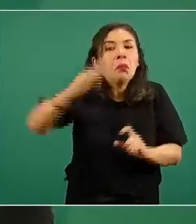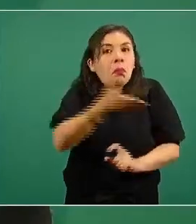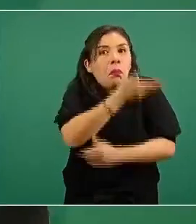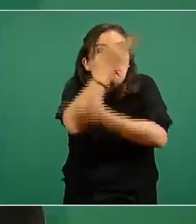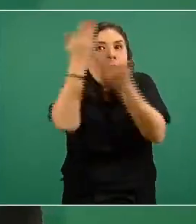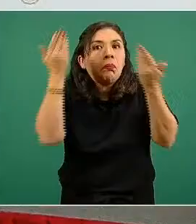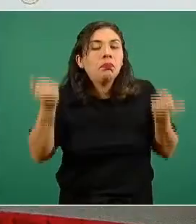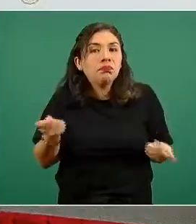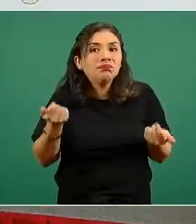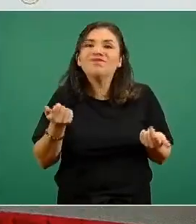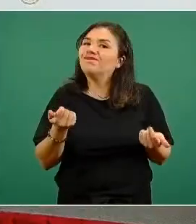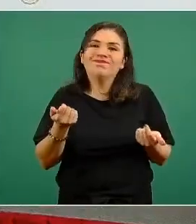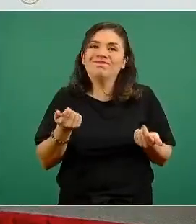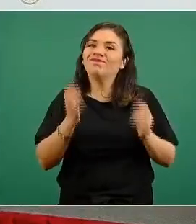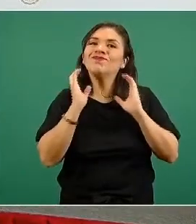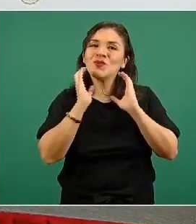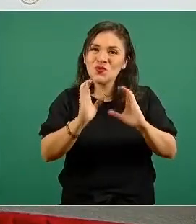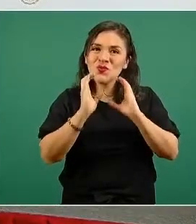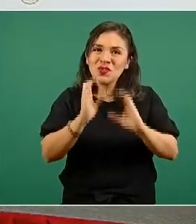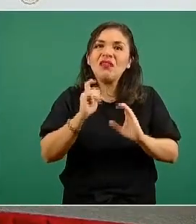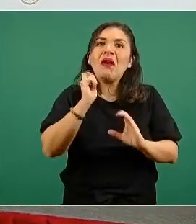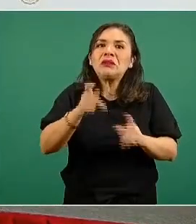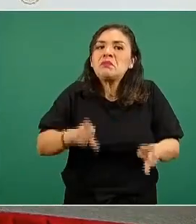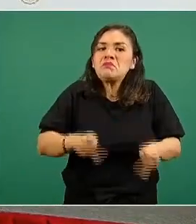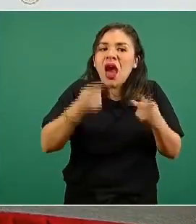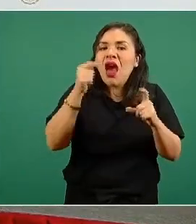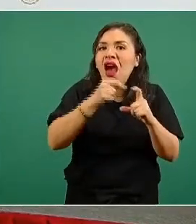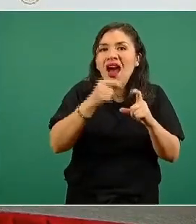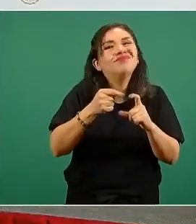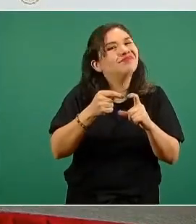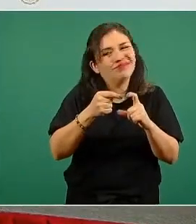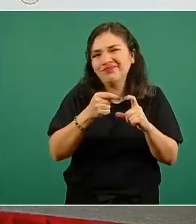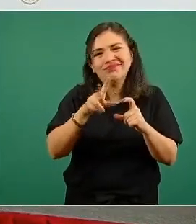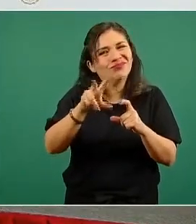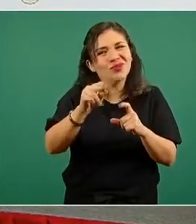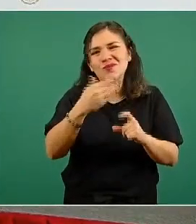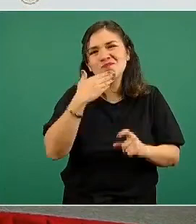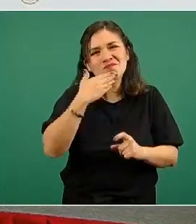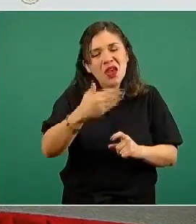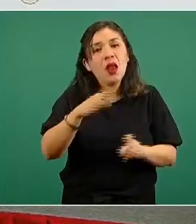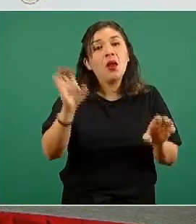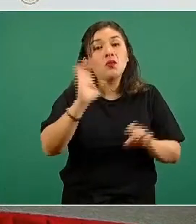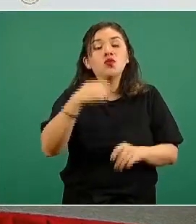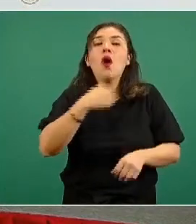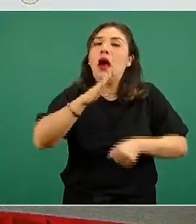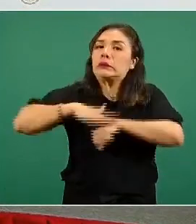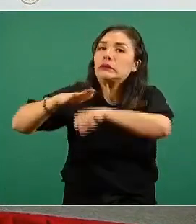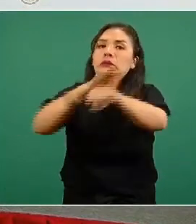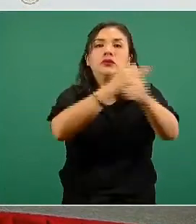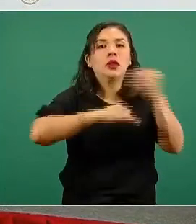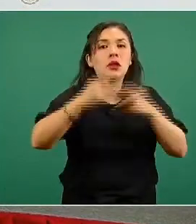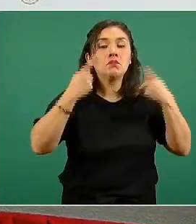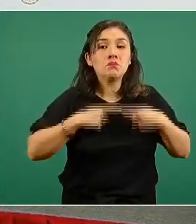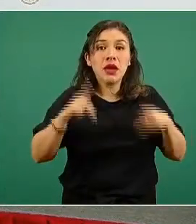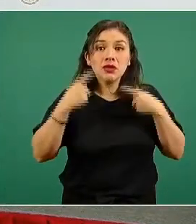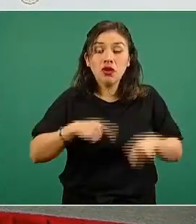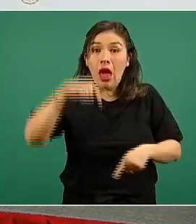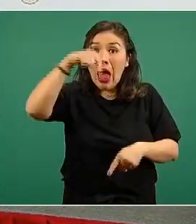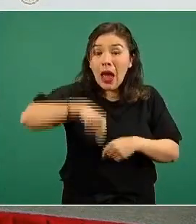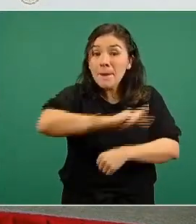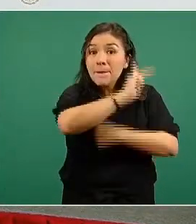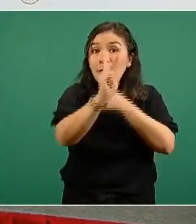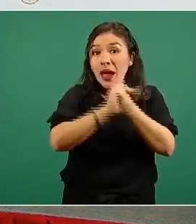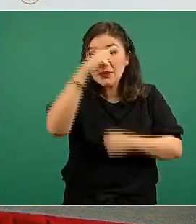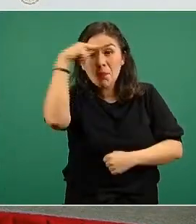saber lo que están disque vendiendo. Entonces, llamado a la sociedad. El programa en nuestro